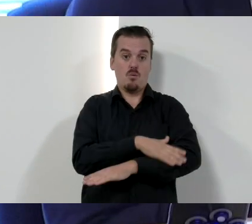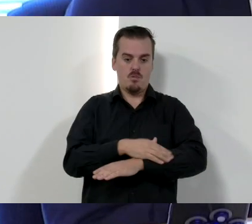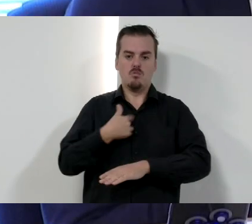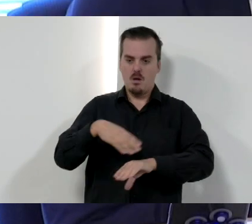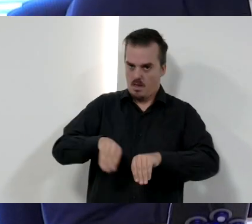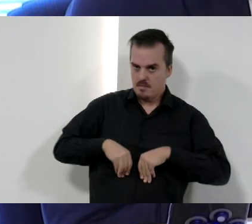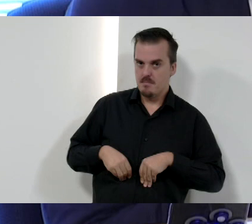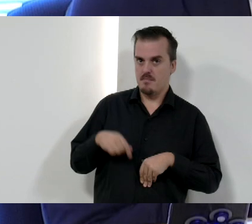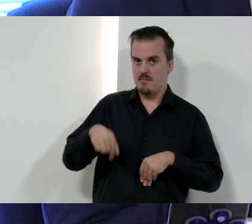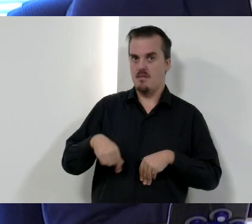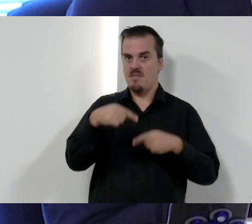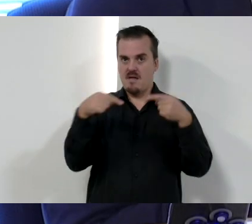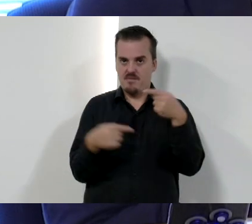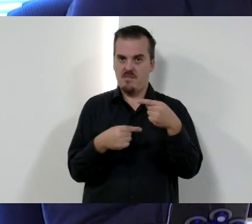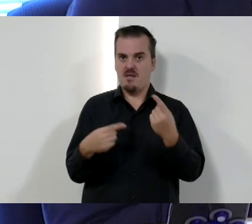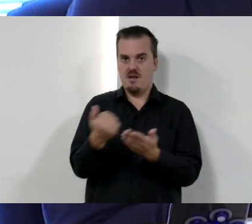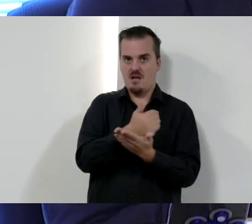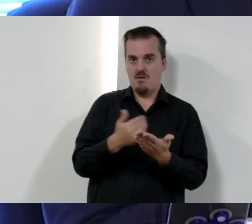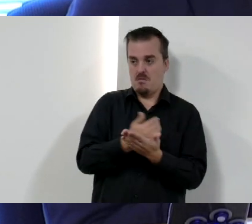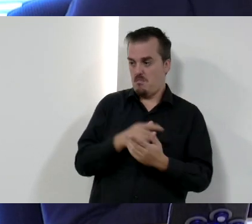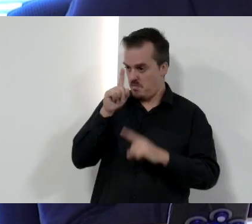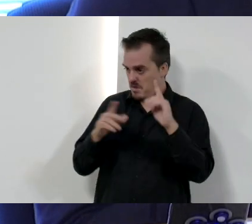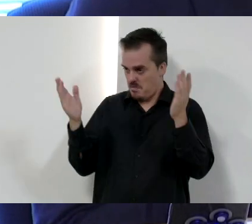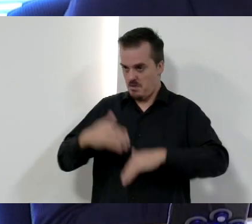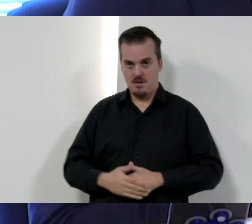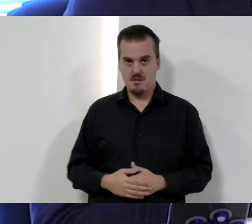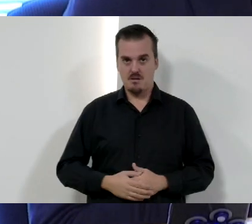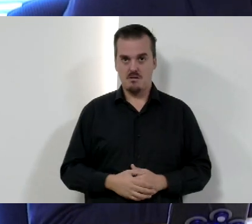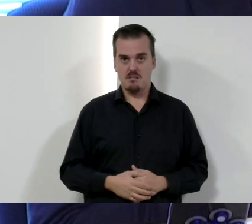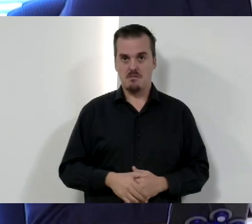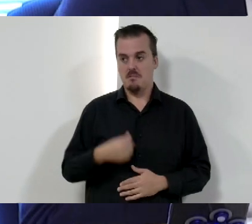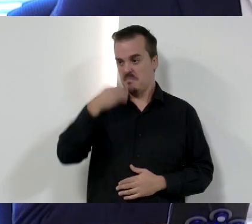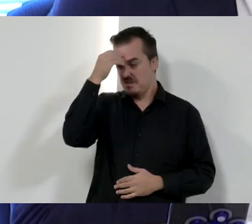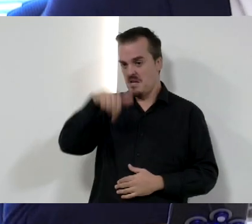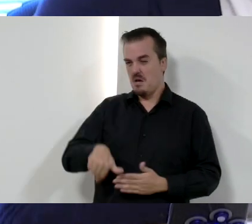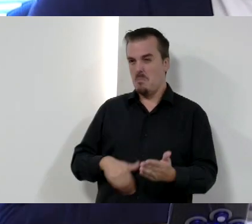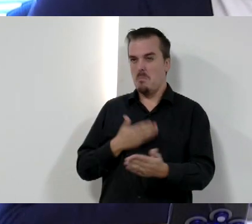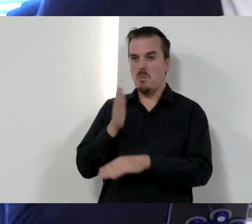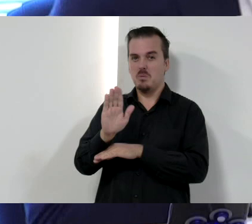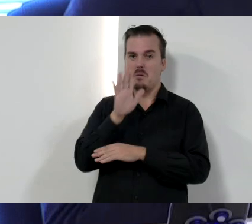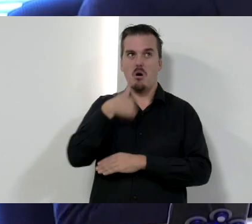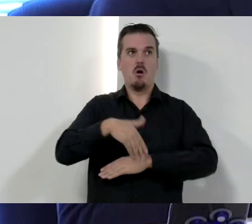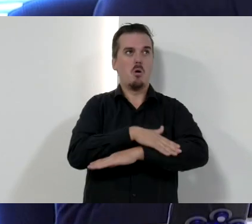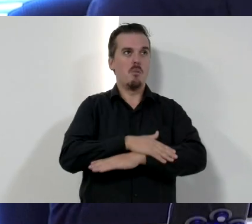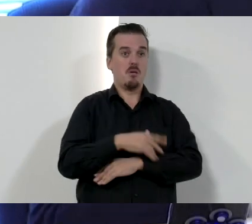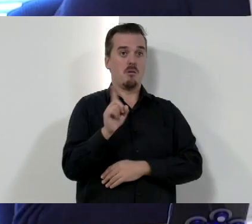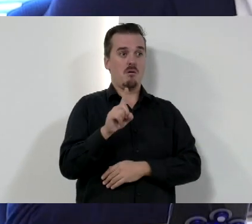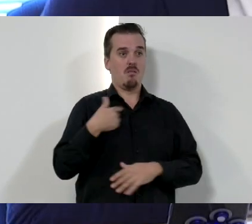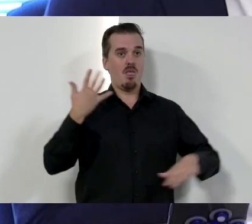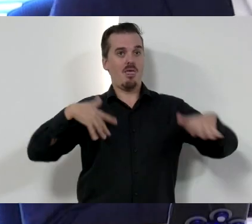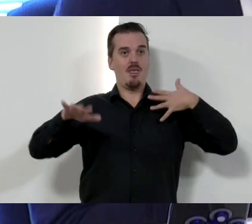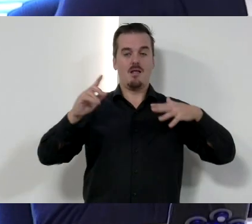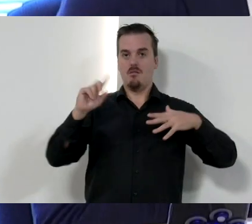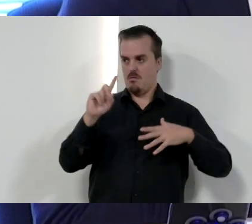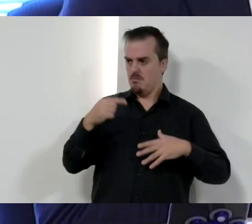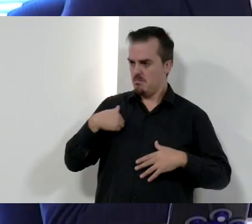ese déficit que vamos a tener en la recaudación. No hay ningún problema. O sea, que a mí no me va a decir que esta propuesta es que la hago porque no gobernamos y que lo hago porque es electoralista.